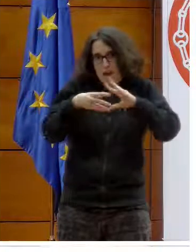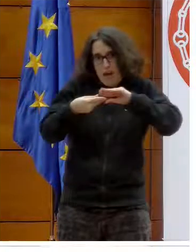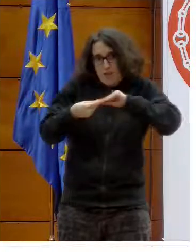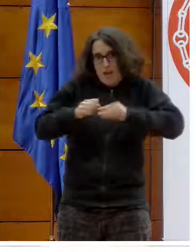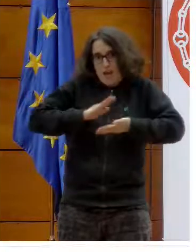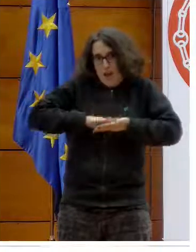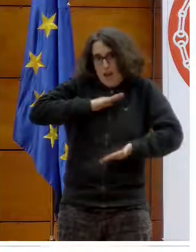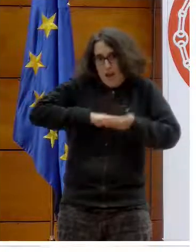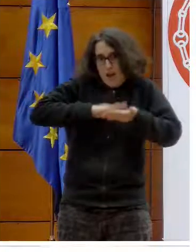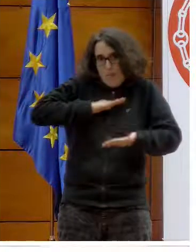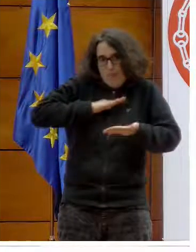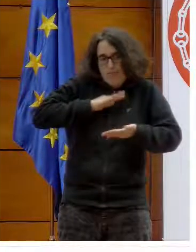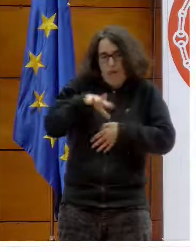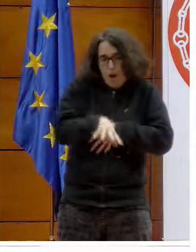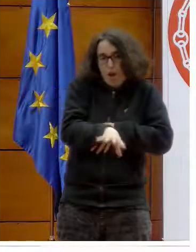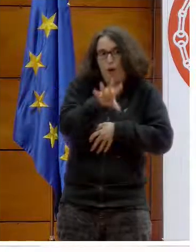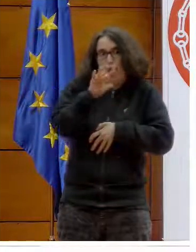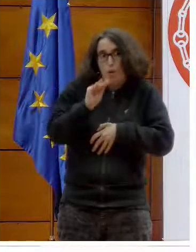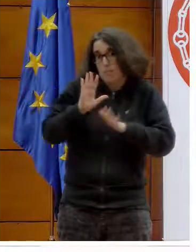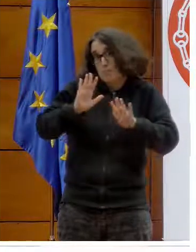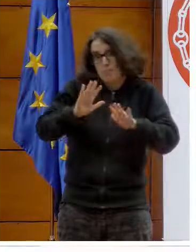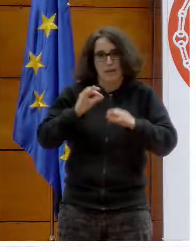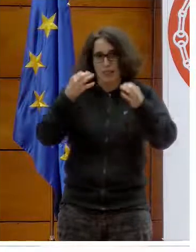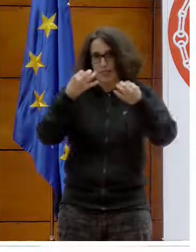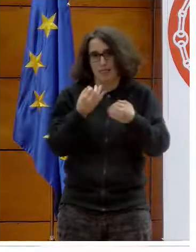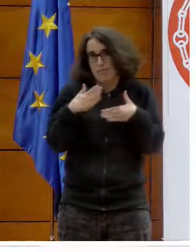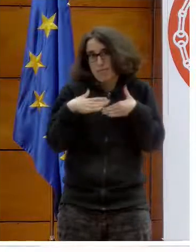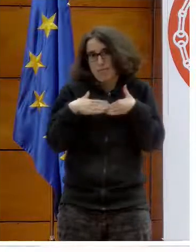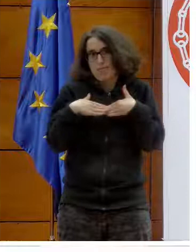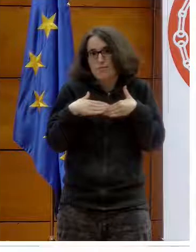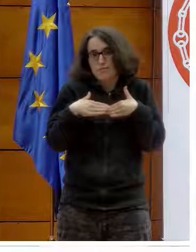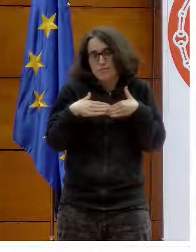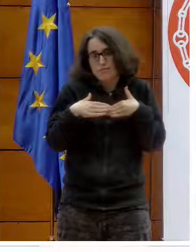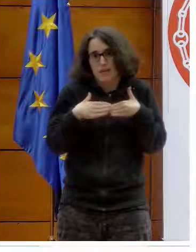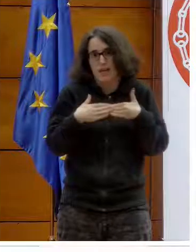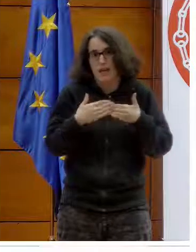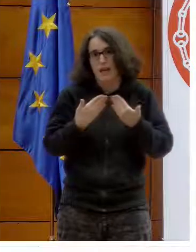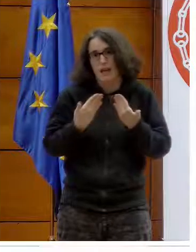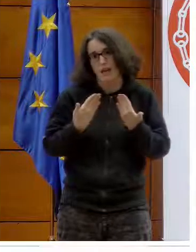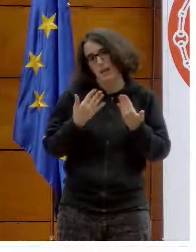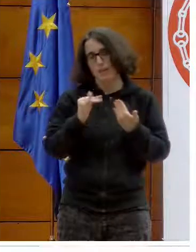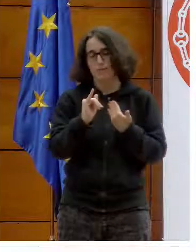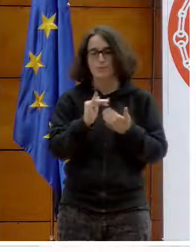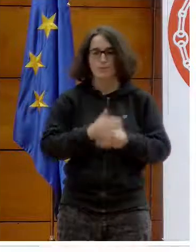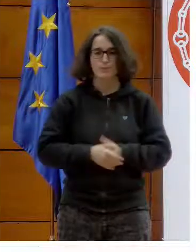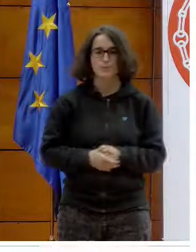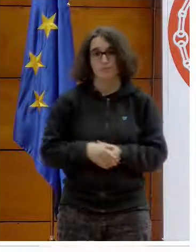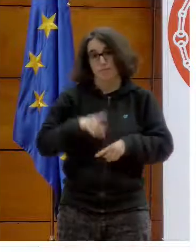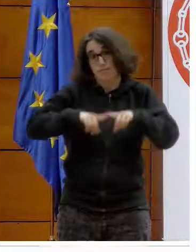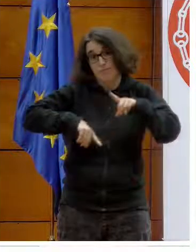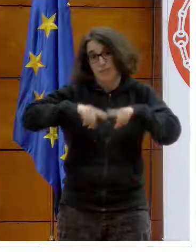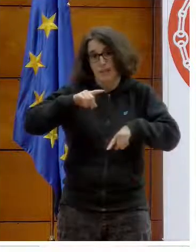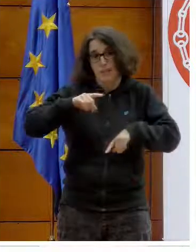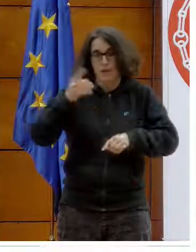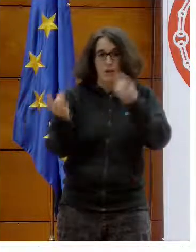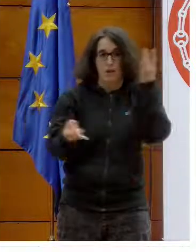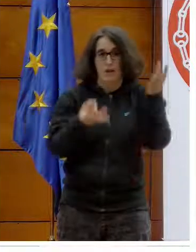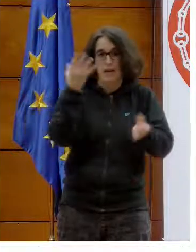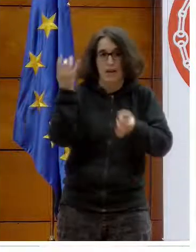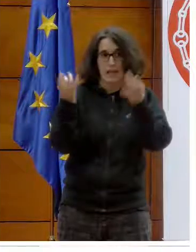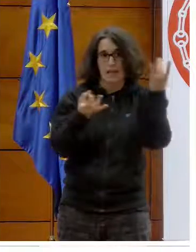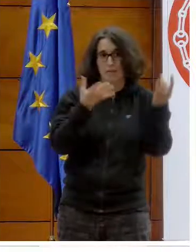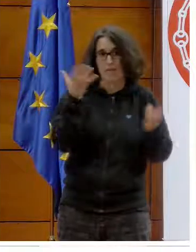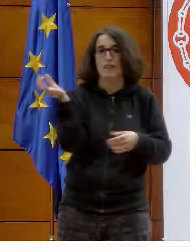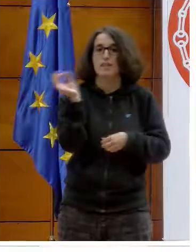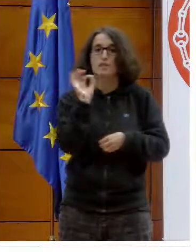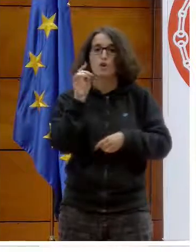debe garantizar unos mínimos, un mínimo seguimiento de las tareas a desarrollar o del código de comunicación del que hablaremos